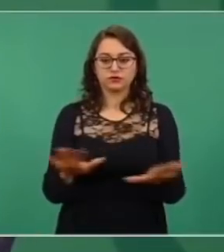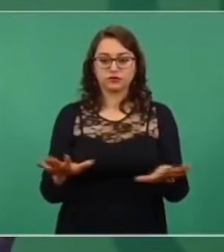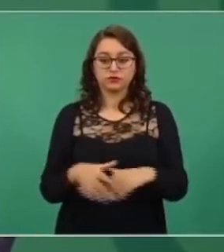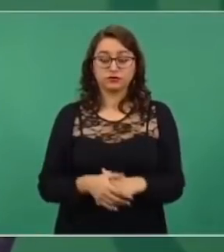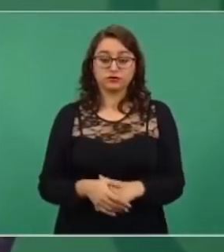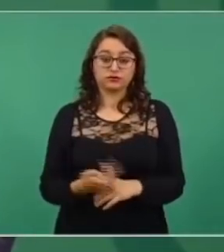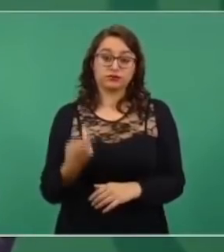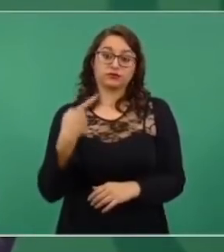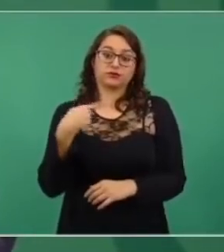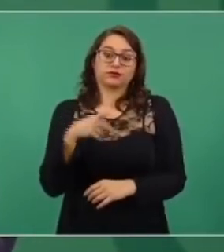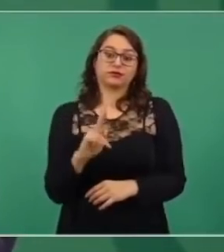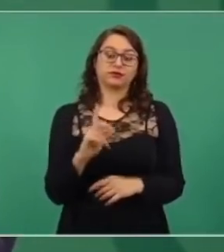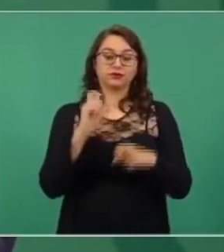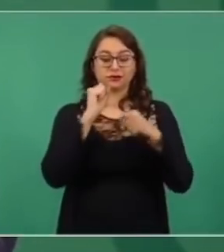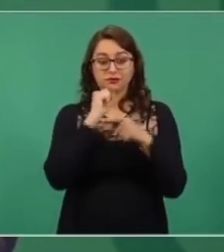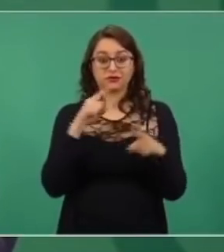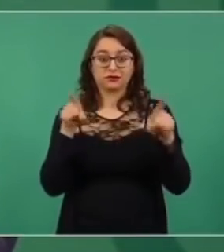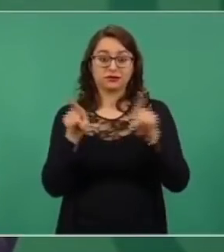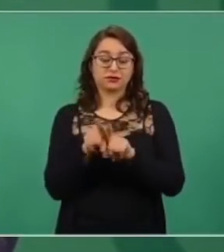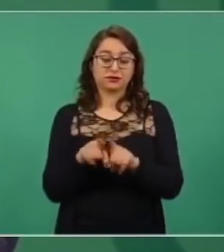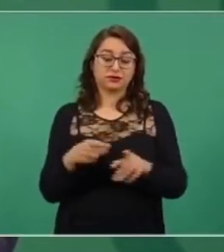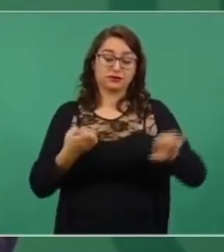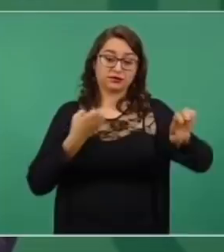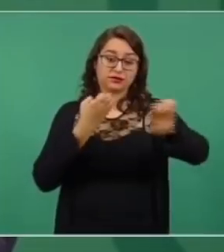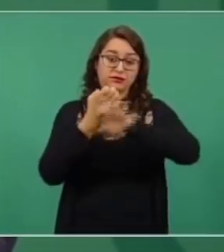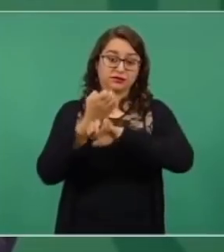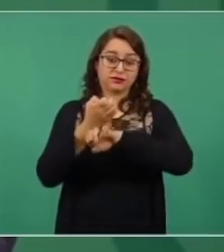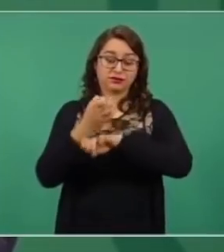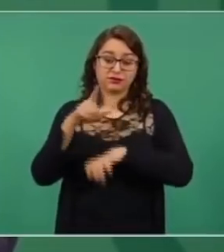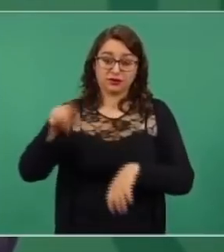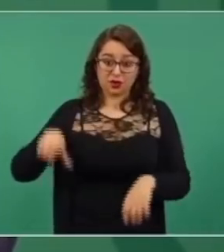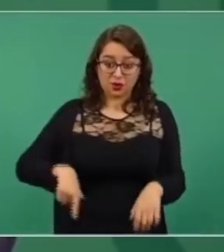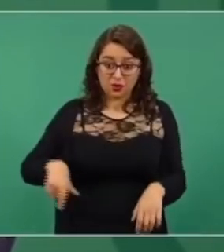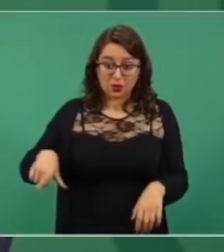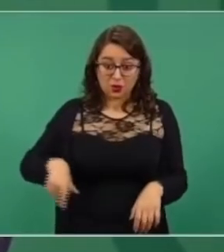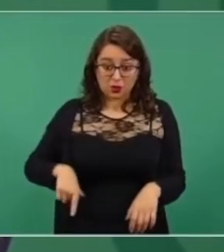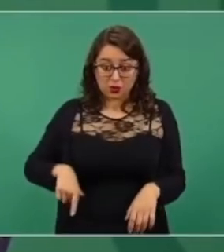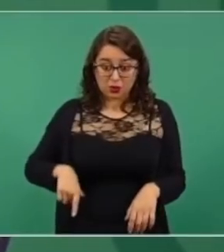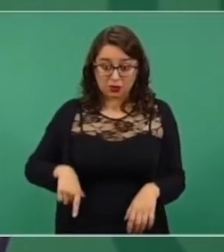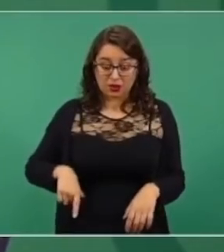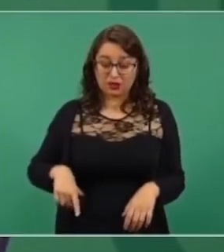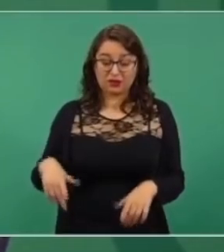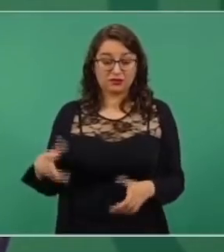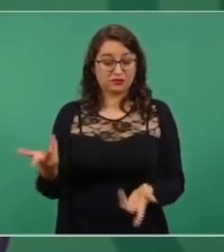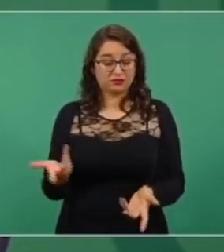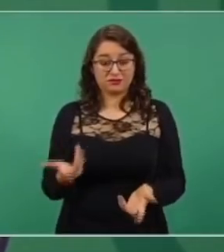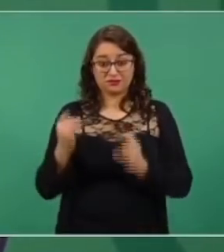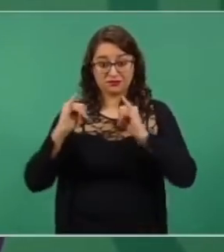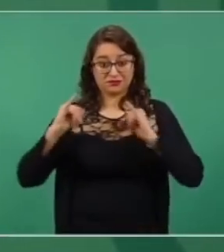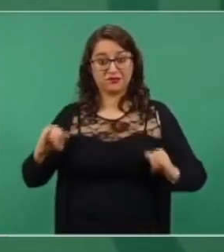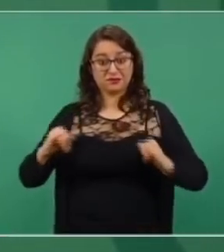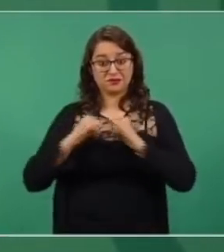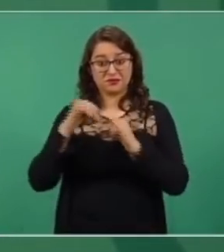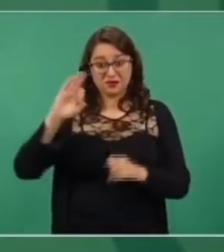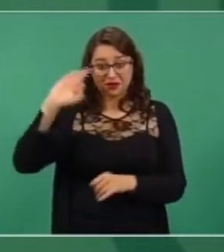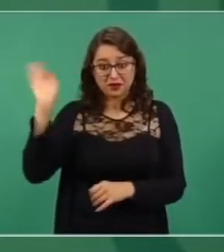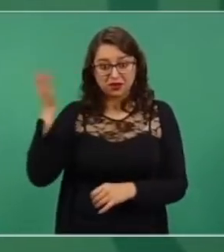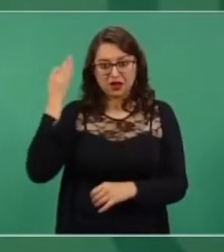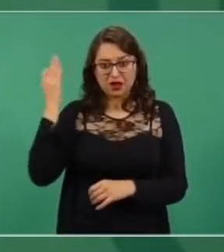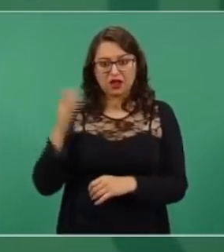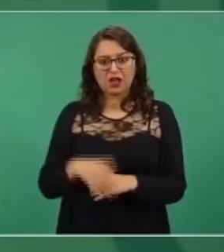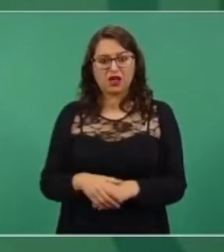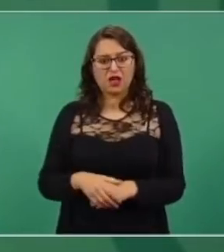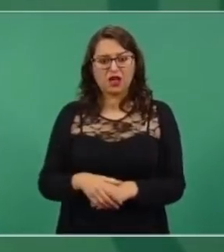los gobernantes de los estados y también las dependencias federales, ¿cómo se va a ir a hacer